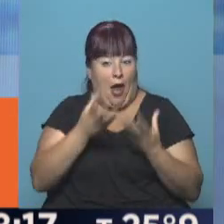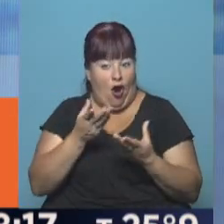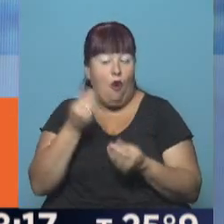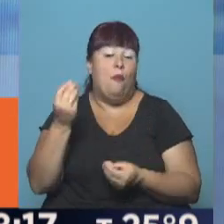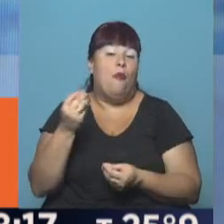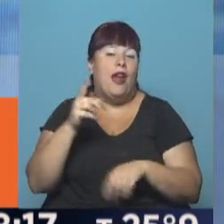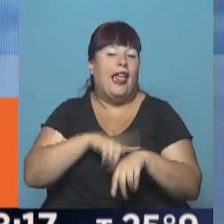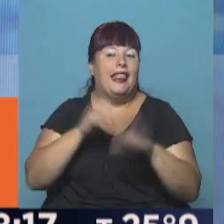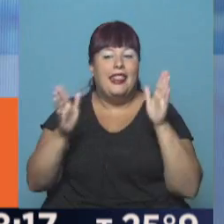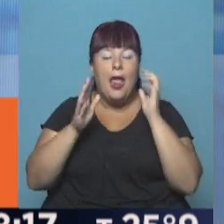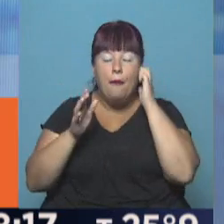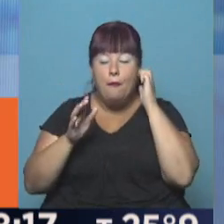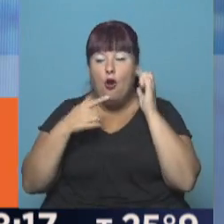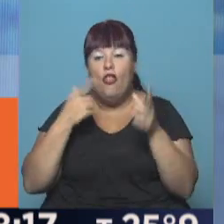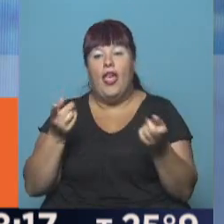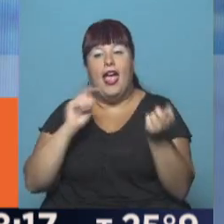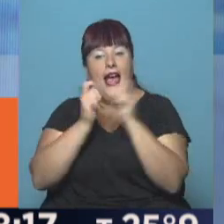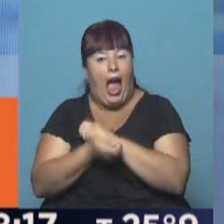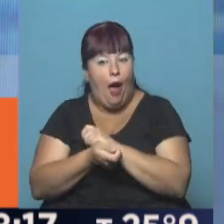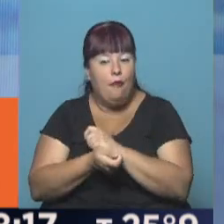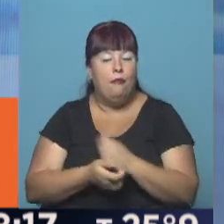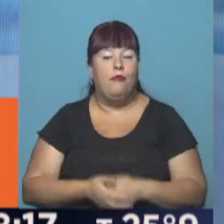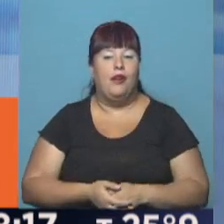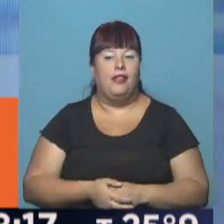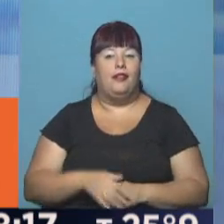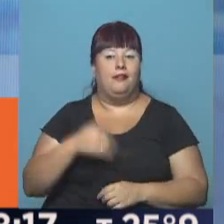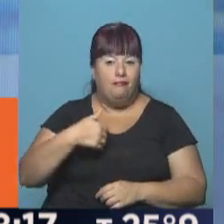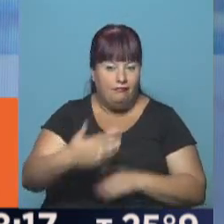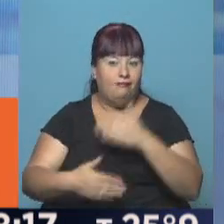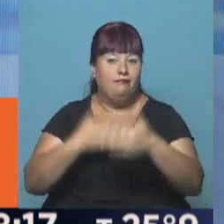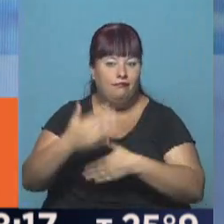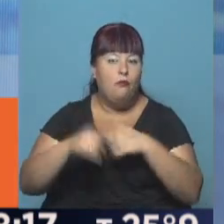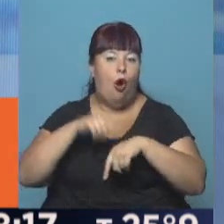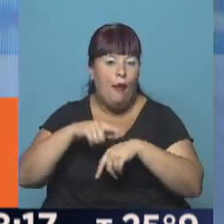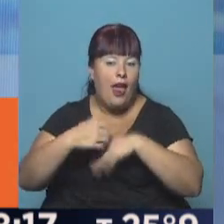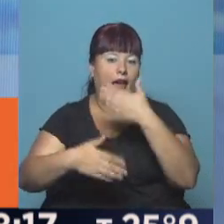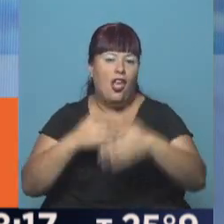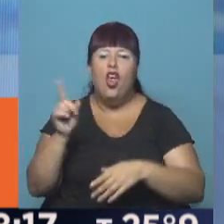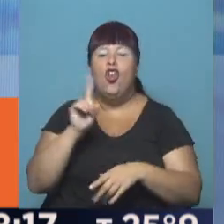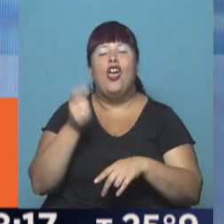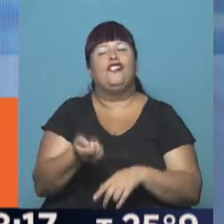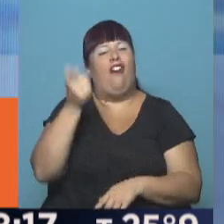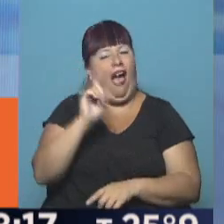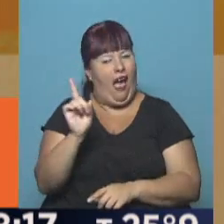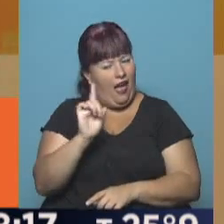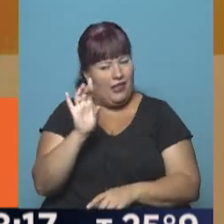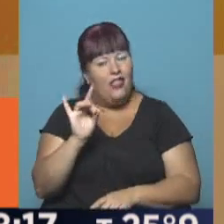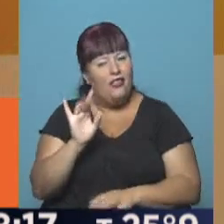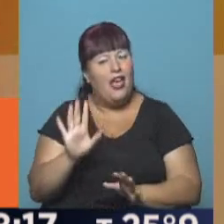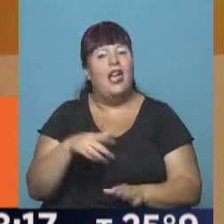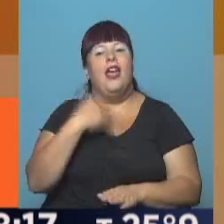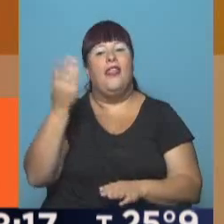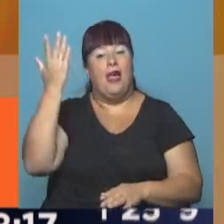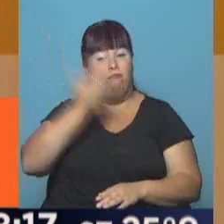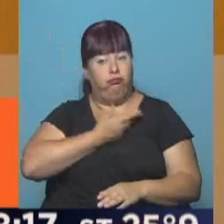Porque es un tiempo de reconversión que lleva etapas y etapas. Sí, no es una tarea sencilla, no es una tarea Después de una